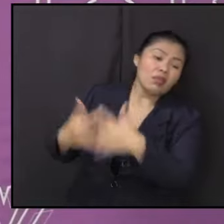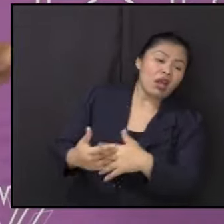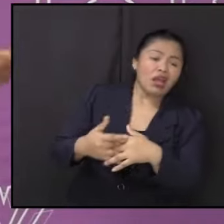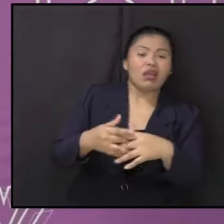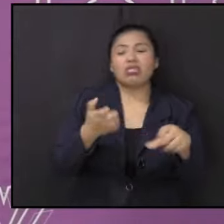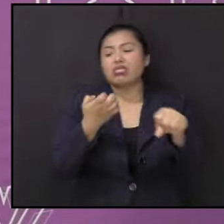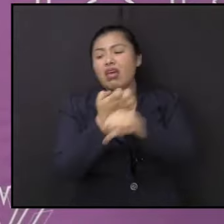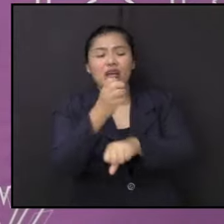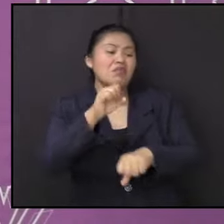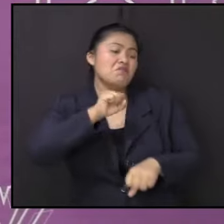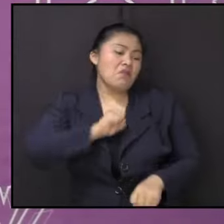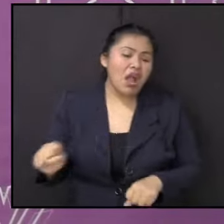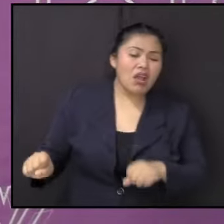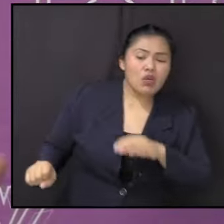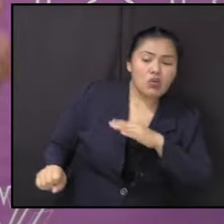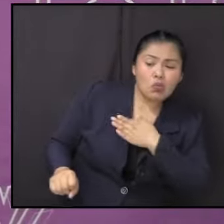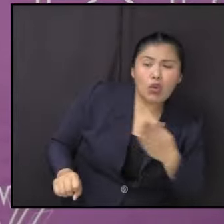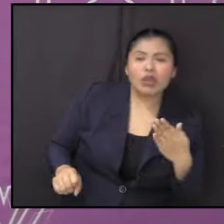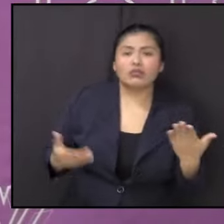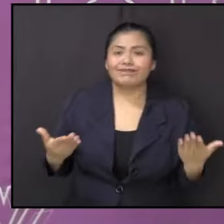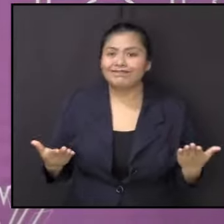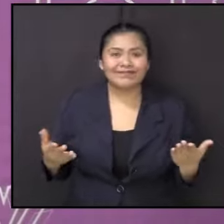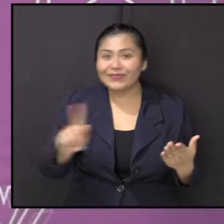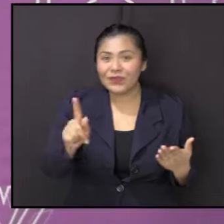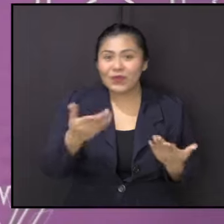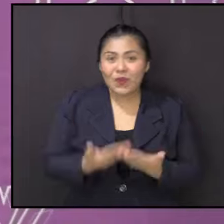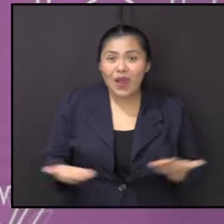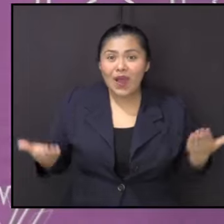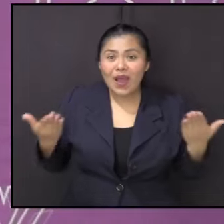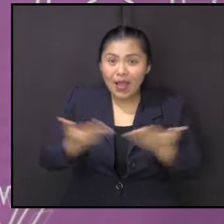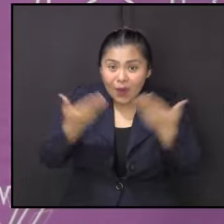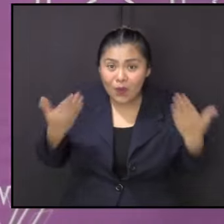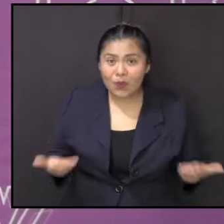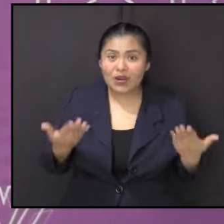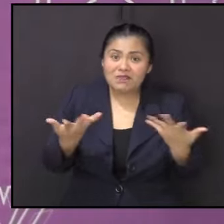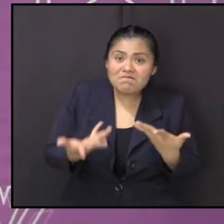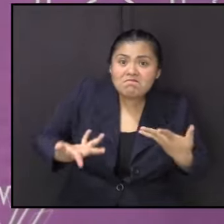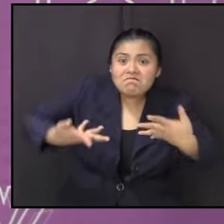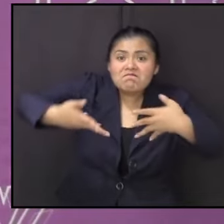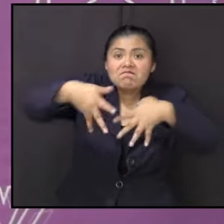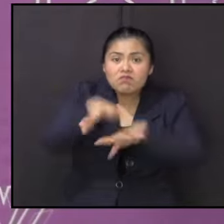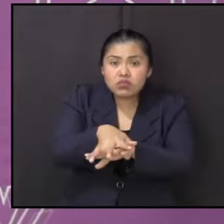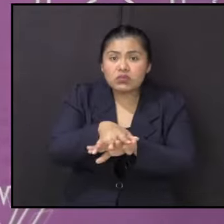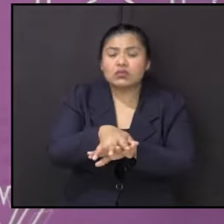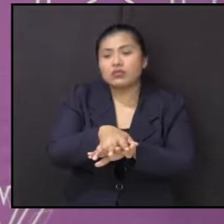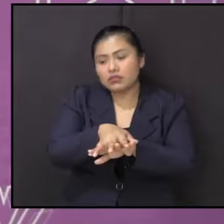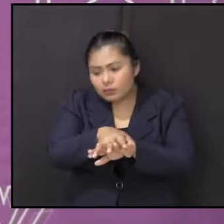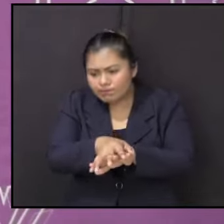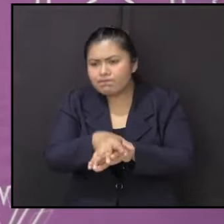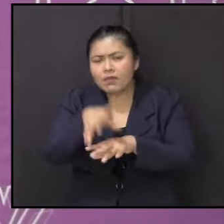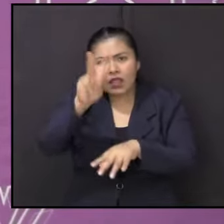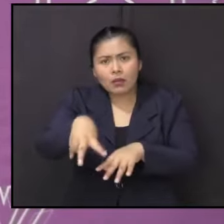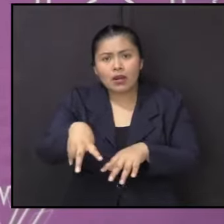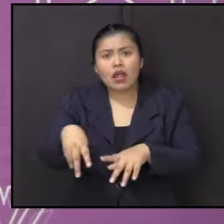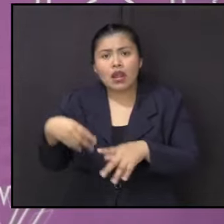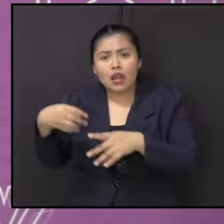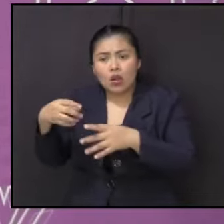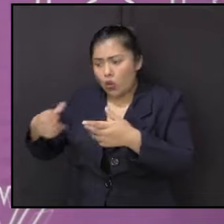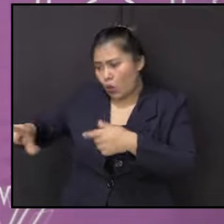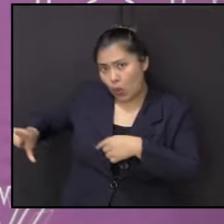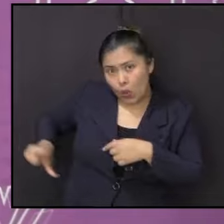buenos, no. Estamos hablando de una total integración, tanto de los organismos gubernamentales, como también